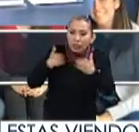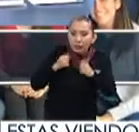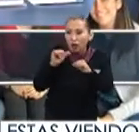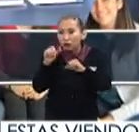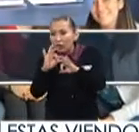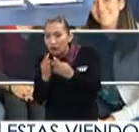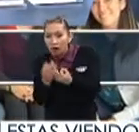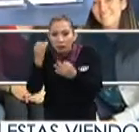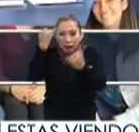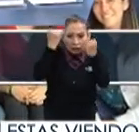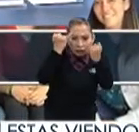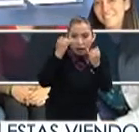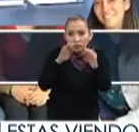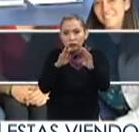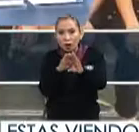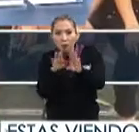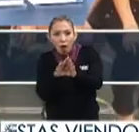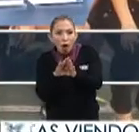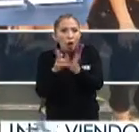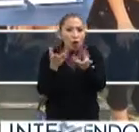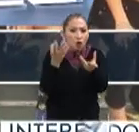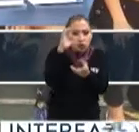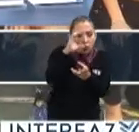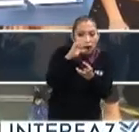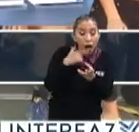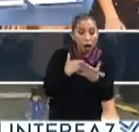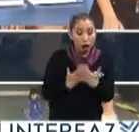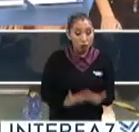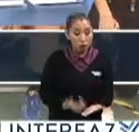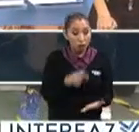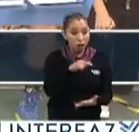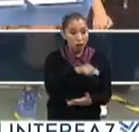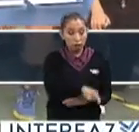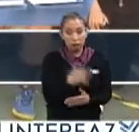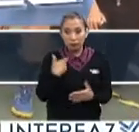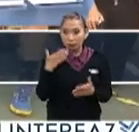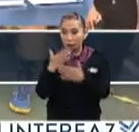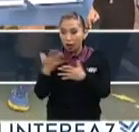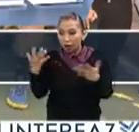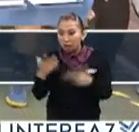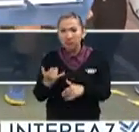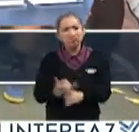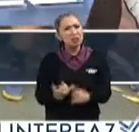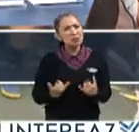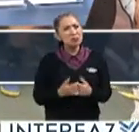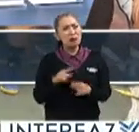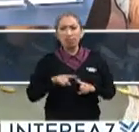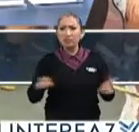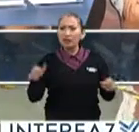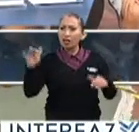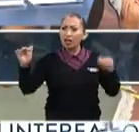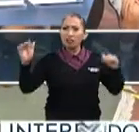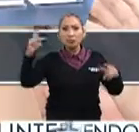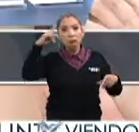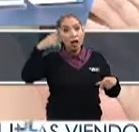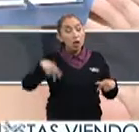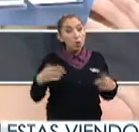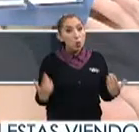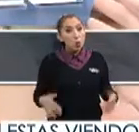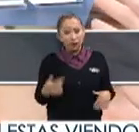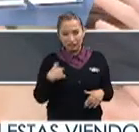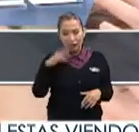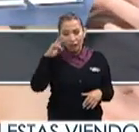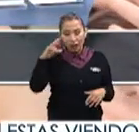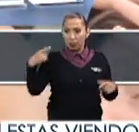otras formas de pensar, otras formas de cultura, ¿no? En este caso creo que te sucedió eso. Sí, muchas veces pues se